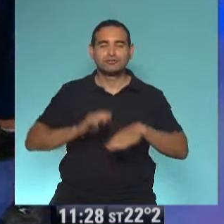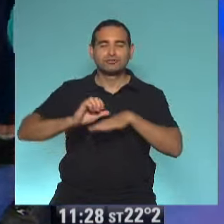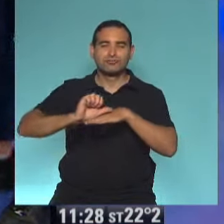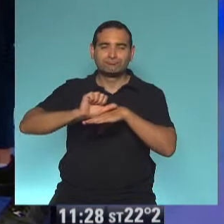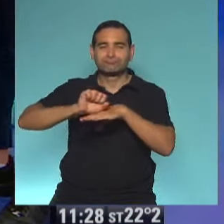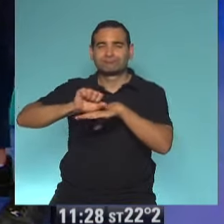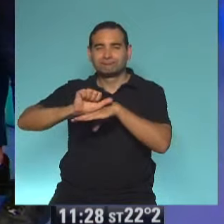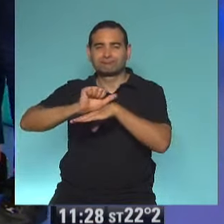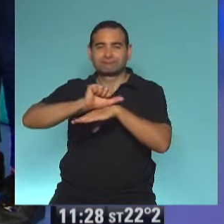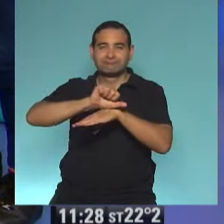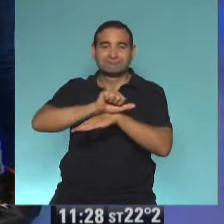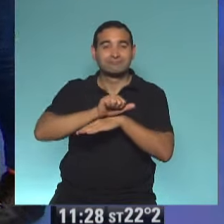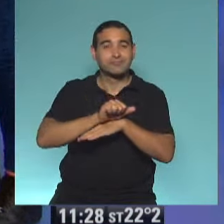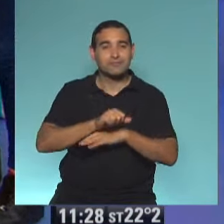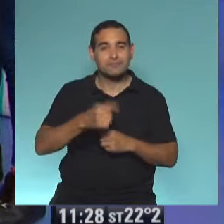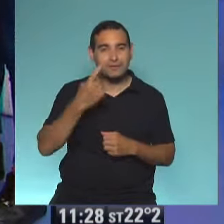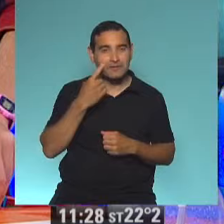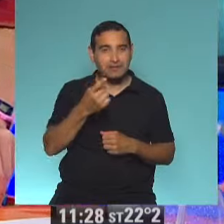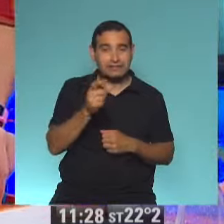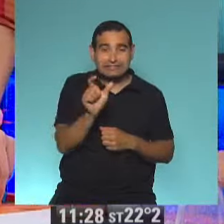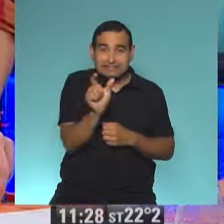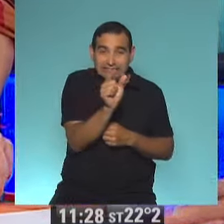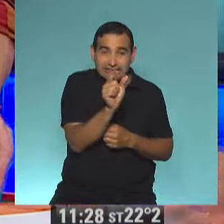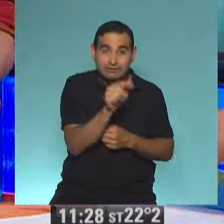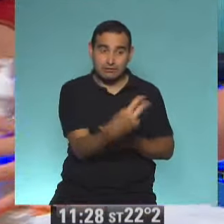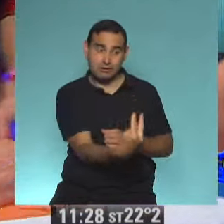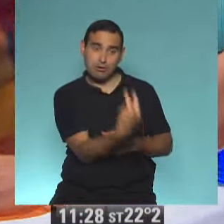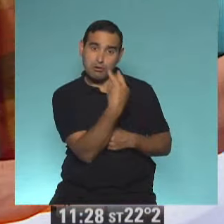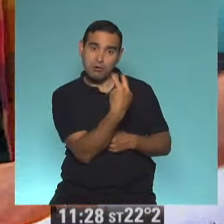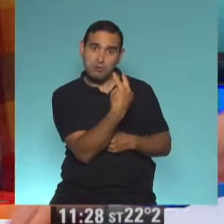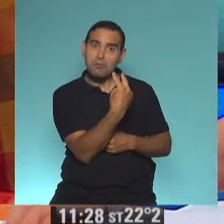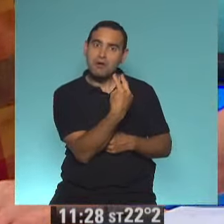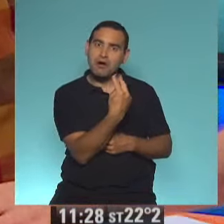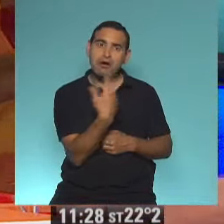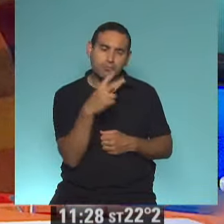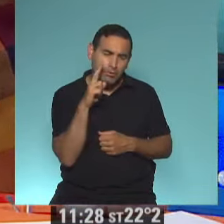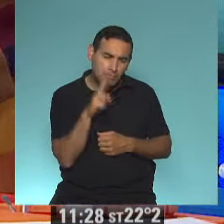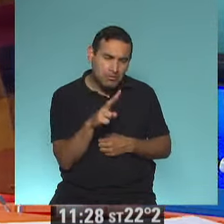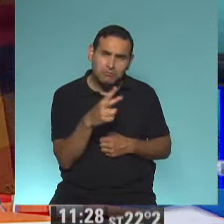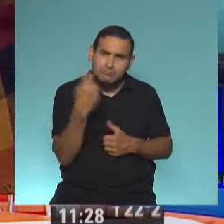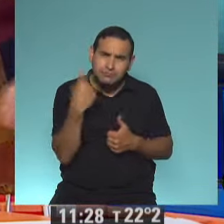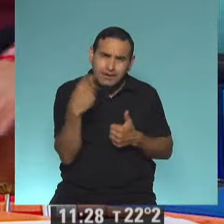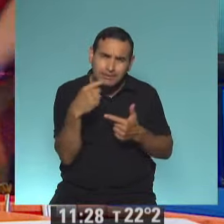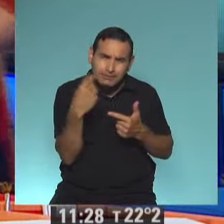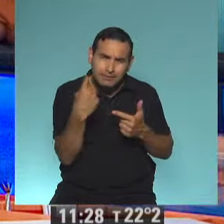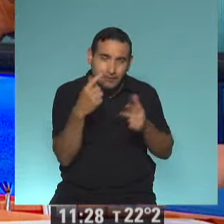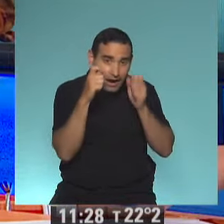este caracol. Pero miren cómo en algo tan pequeñito y que nos miraba a nosotros gigantes podemos encontrar un montón de cosas si miramos en detalle.